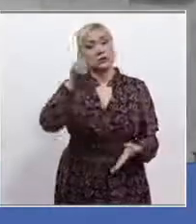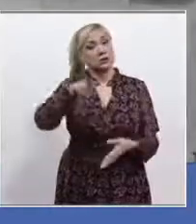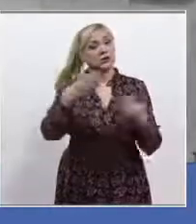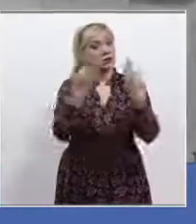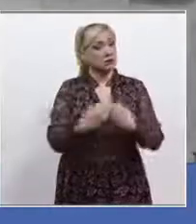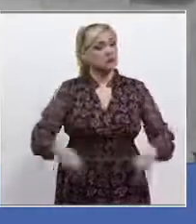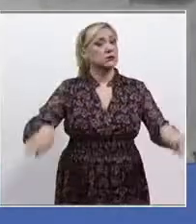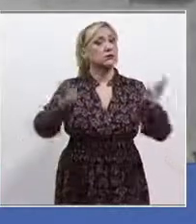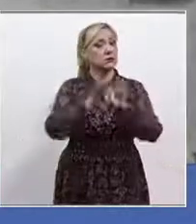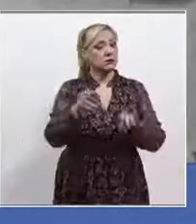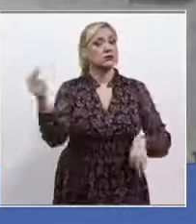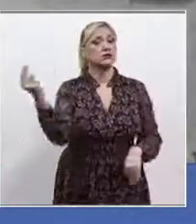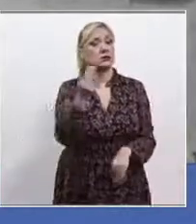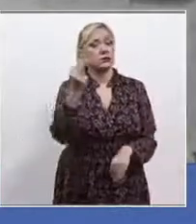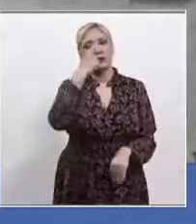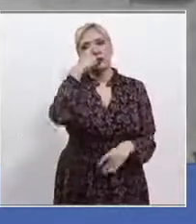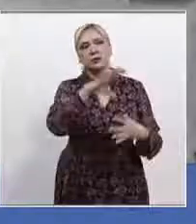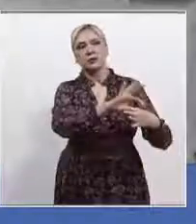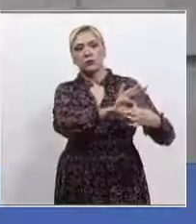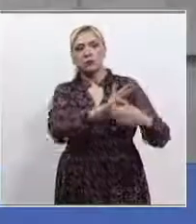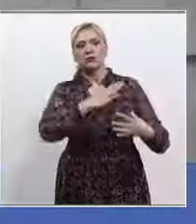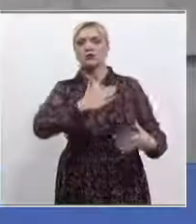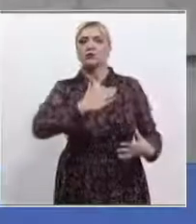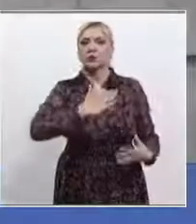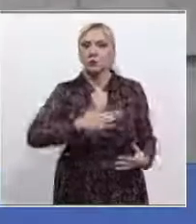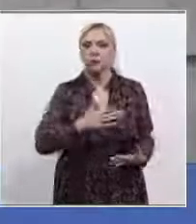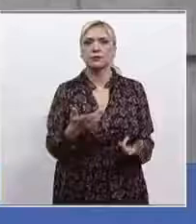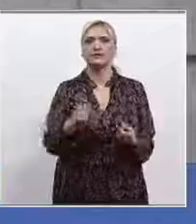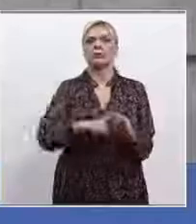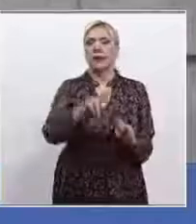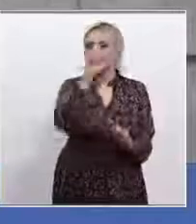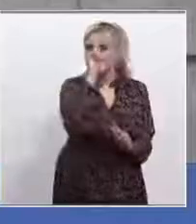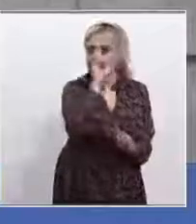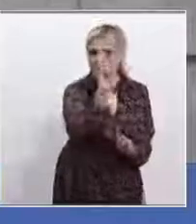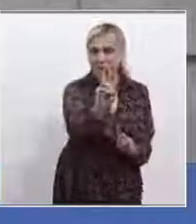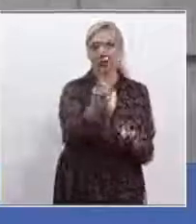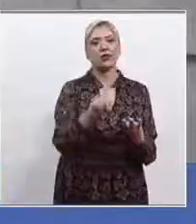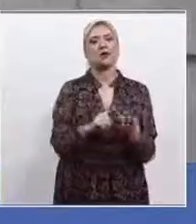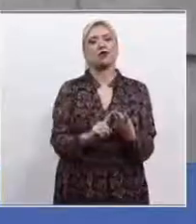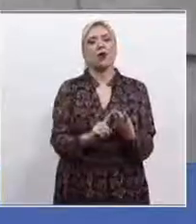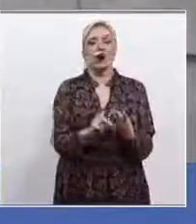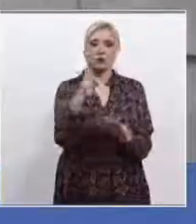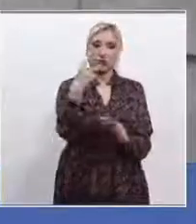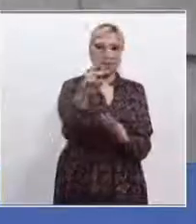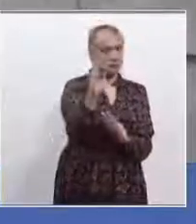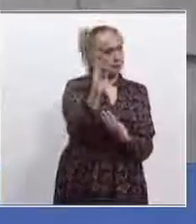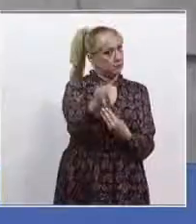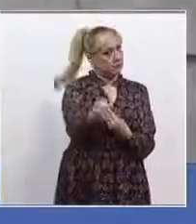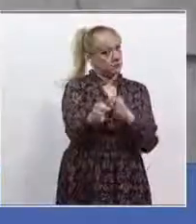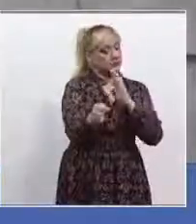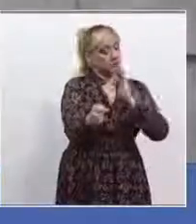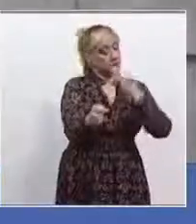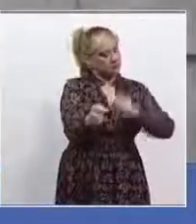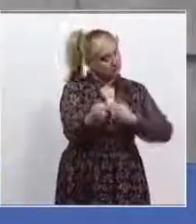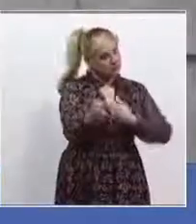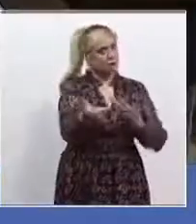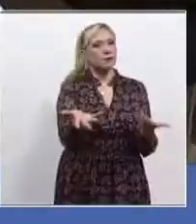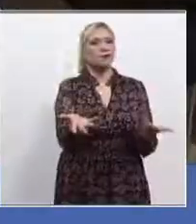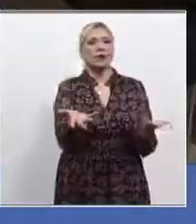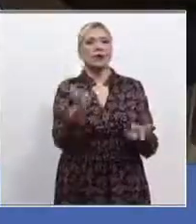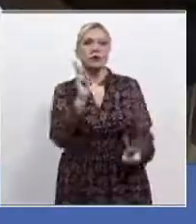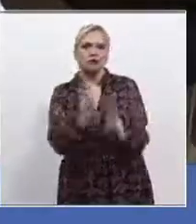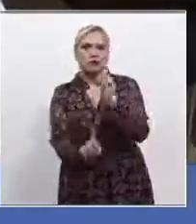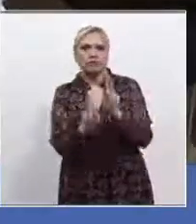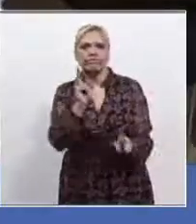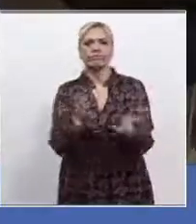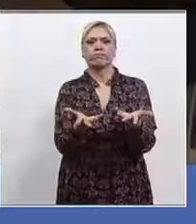promover valores ligados a la democracia, como son la tolerancia, el respeto, el diálogo y la neutralidad, además de que es indispensable